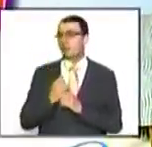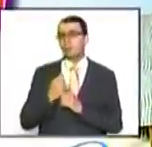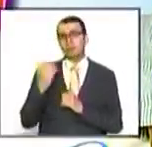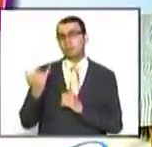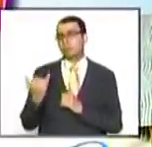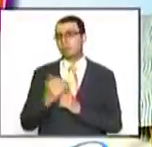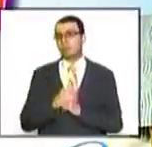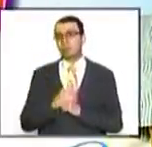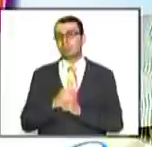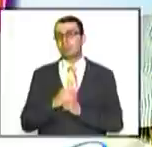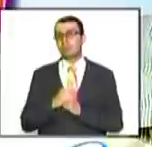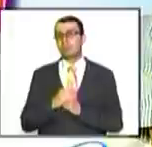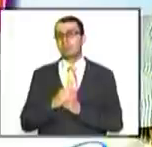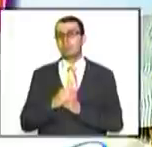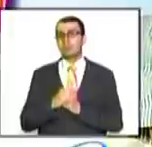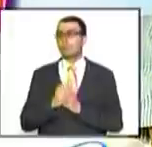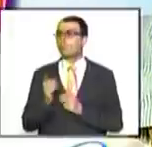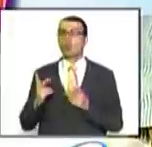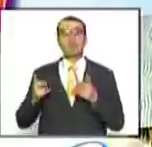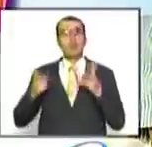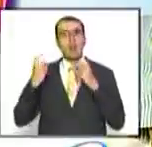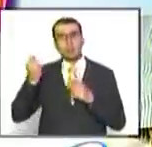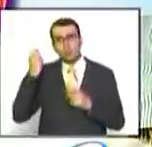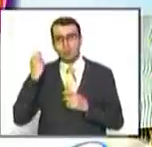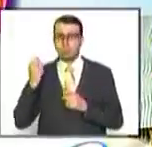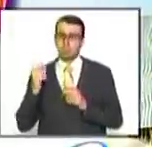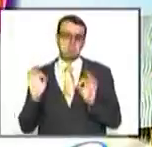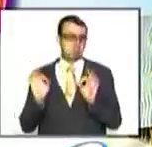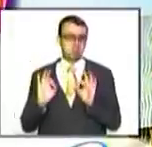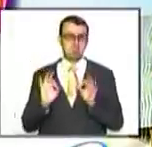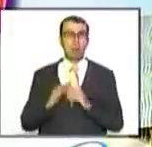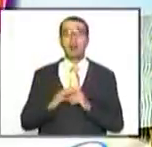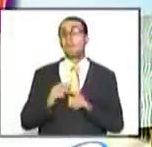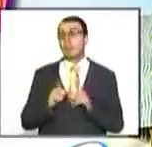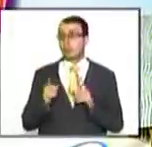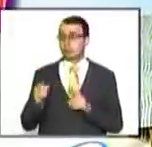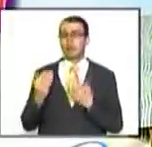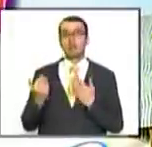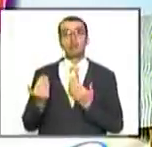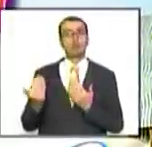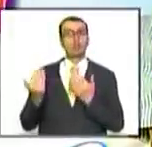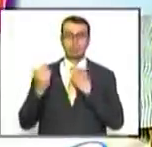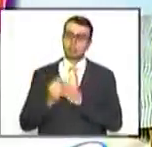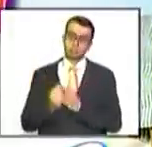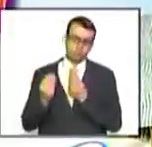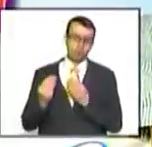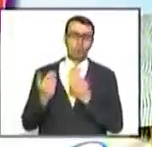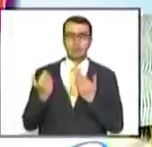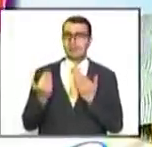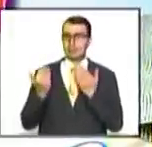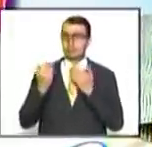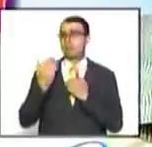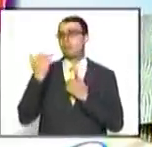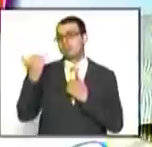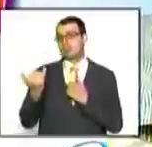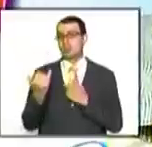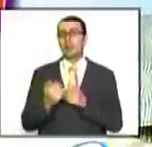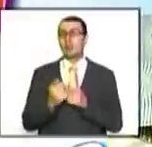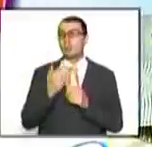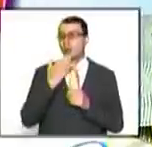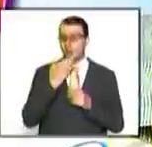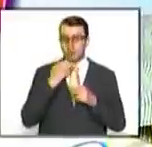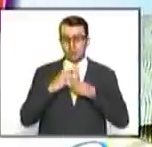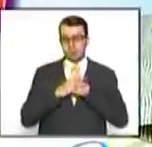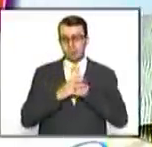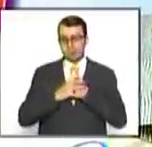es moderna, no es la panacea, pero funciona espectacularmente en lesiones